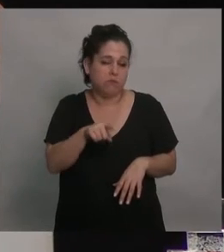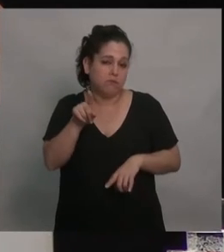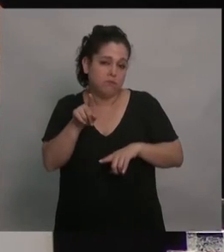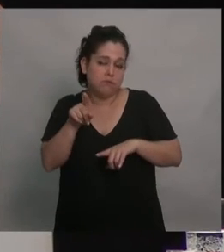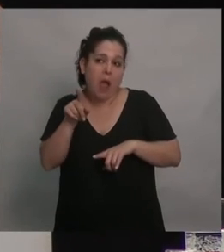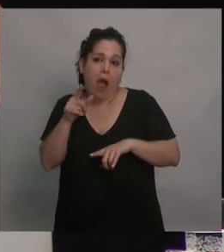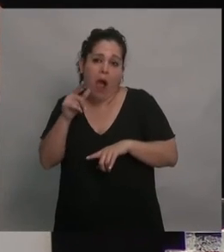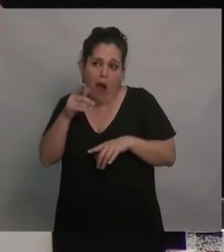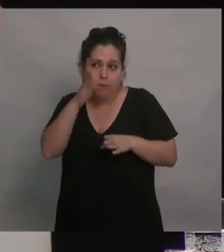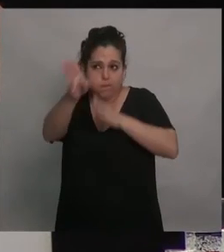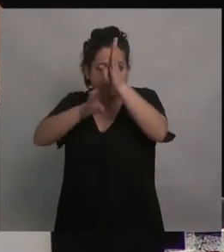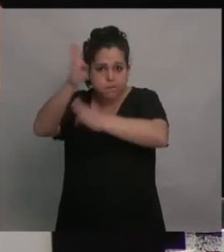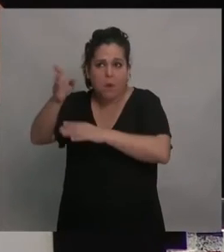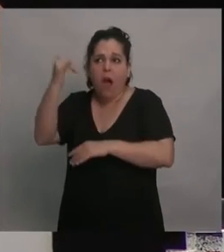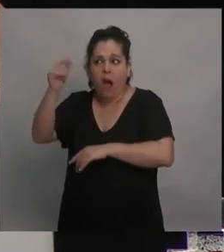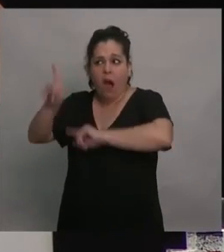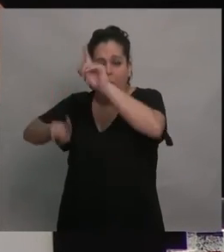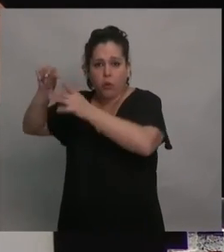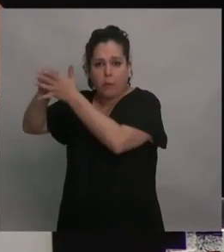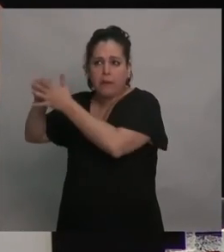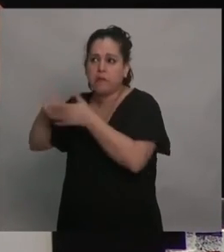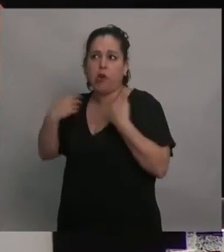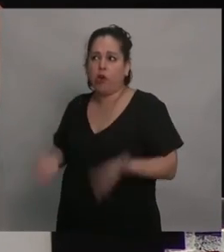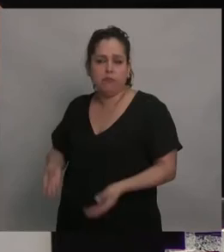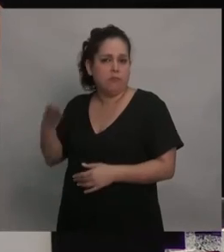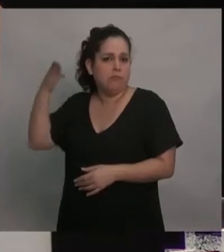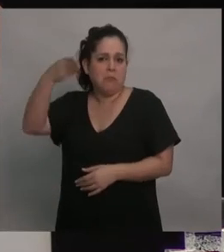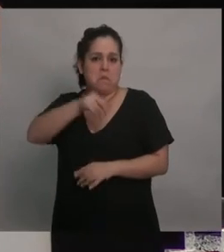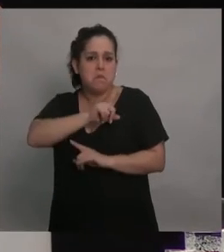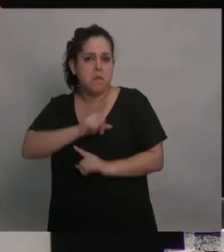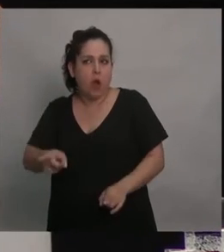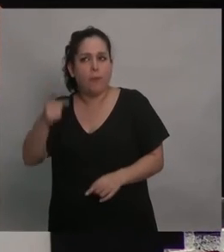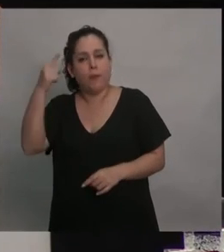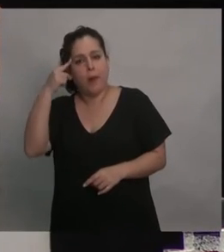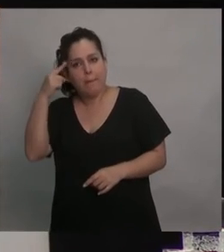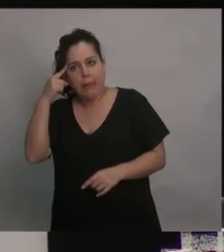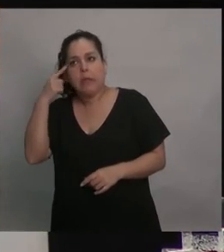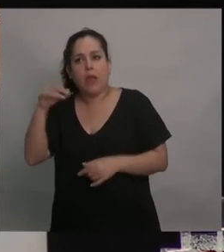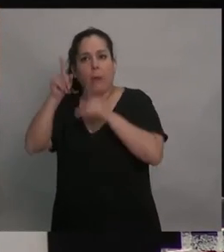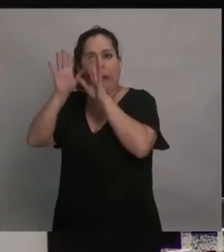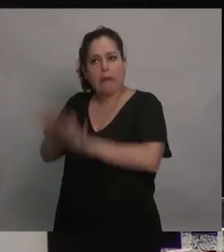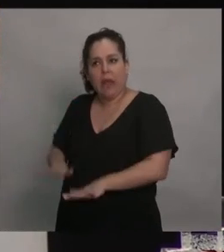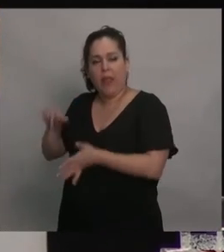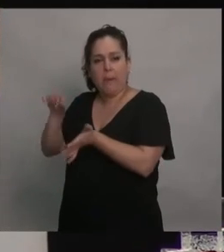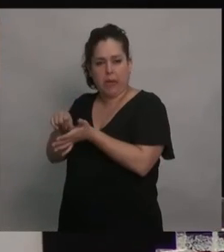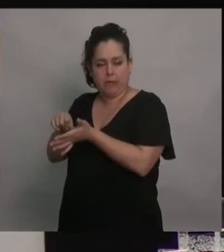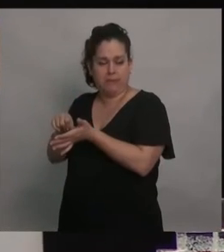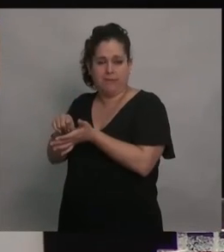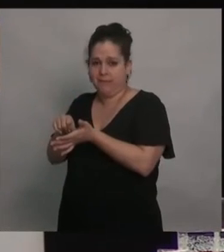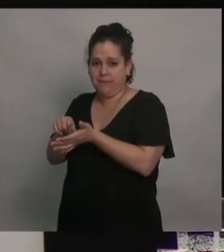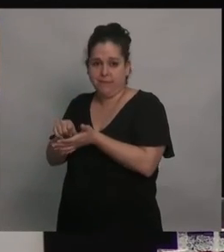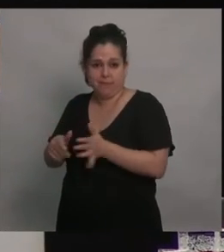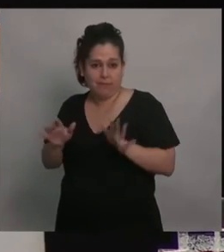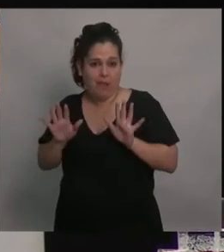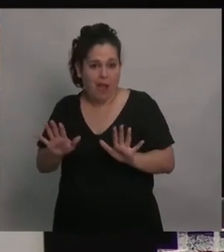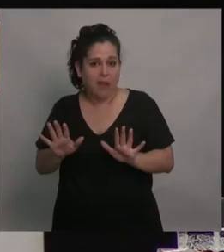ir por las condiciones en que tienen que vivir, en que tienen que servir. Así nos